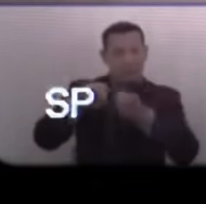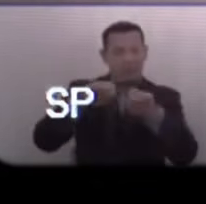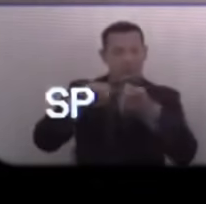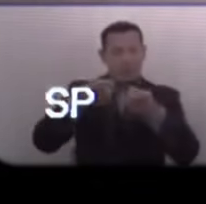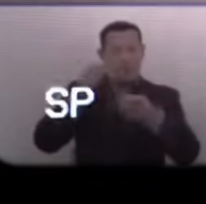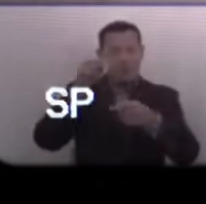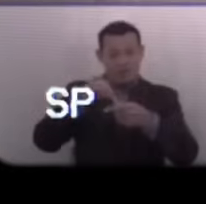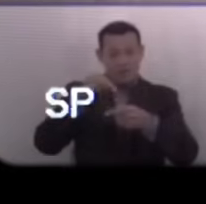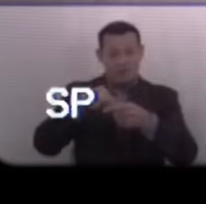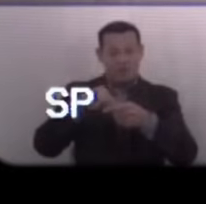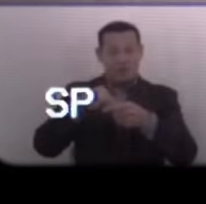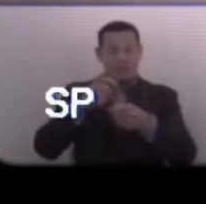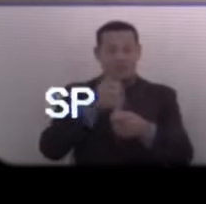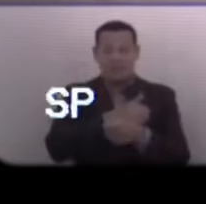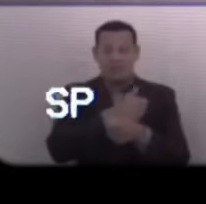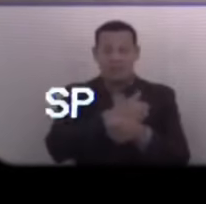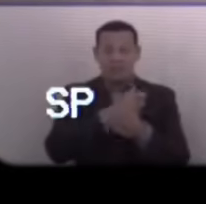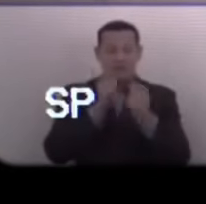porque algo hay que admirar.